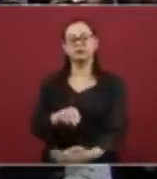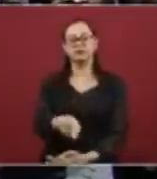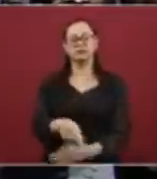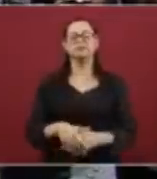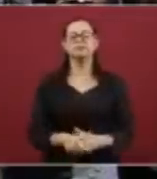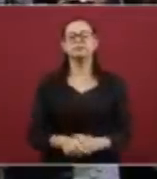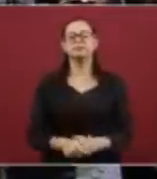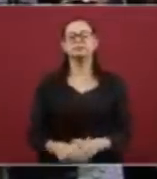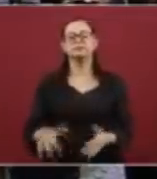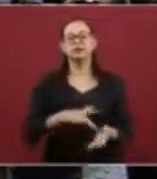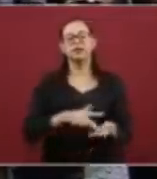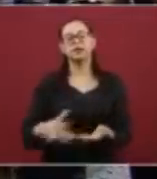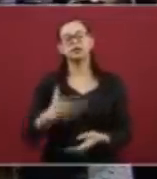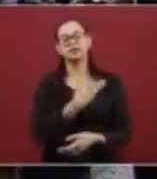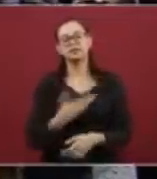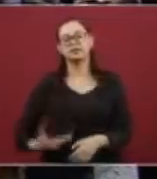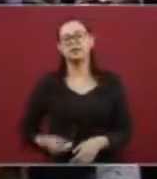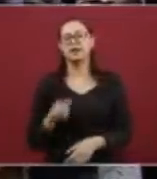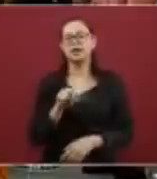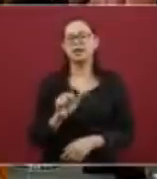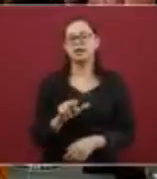Gracias, señor presidente. Nancy